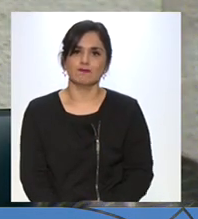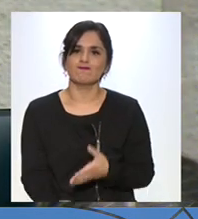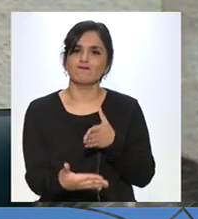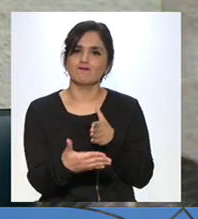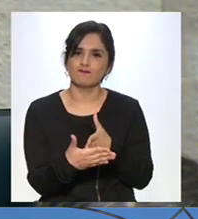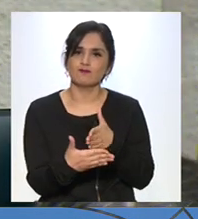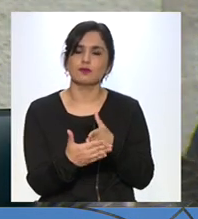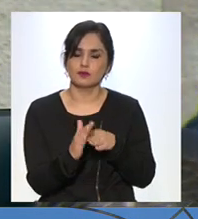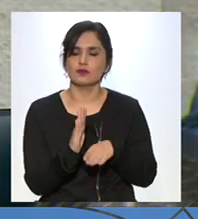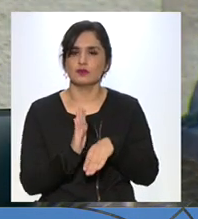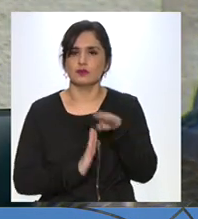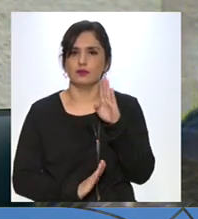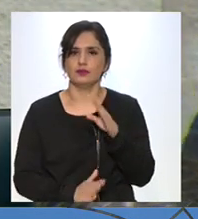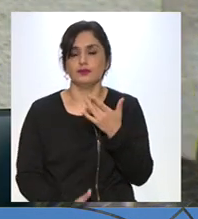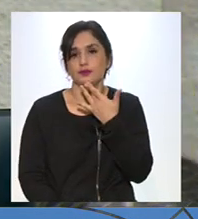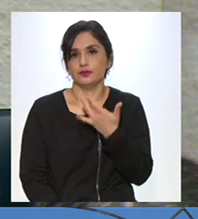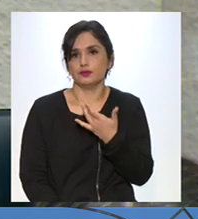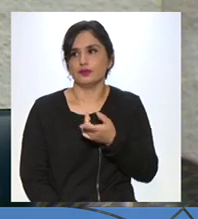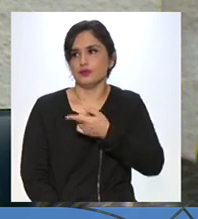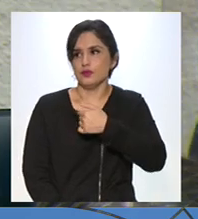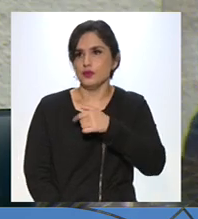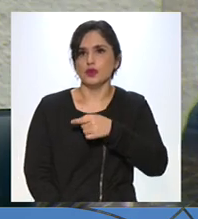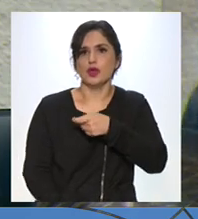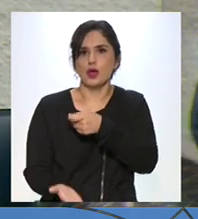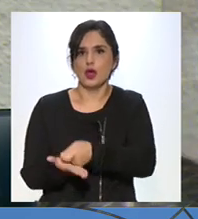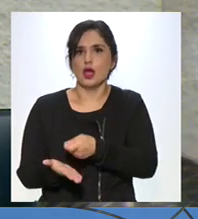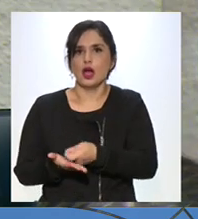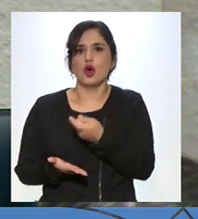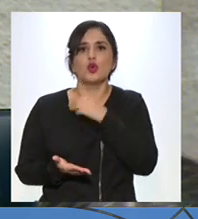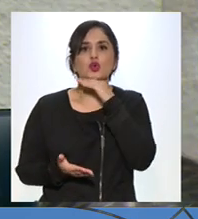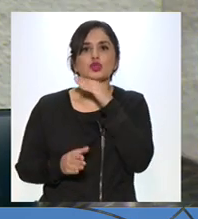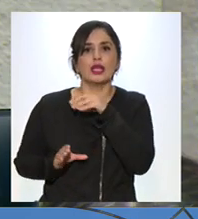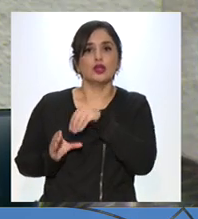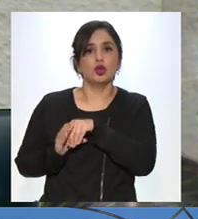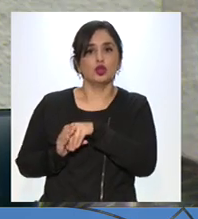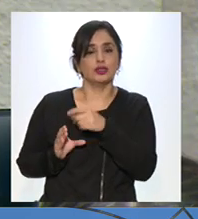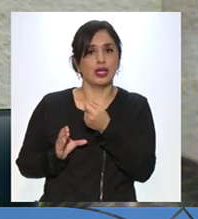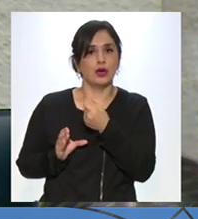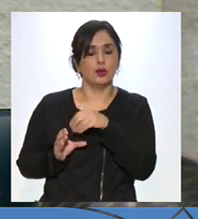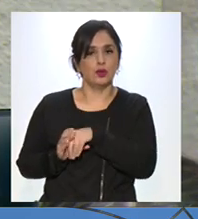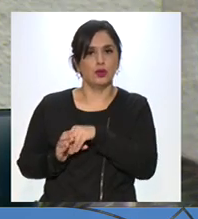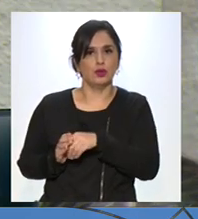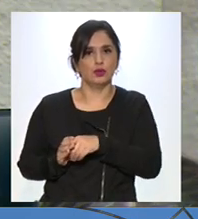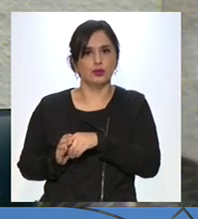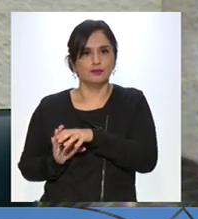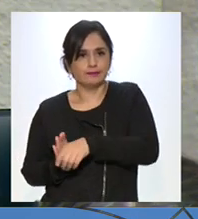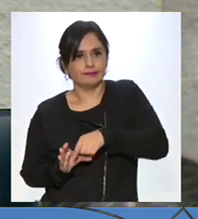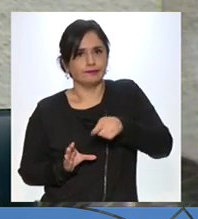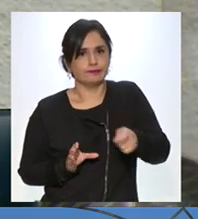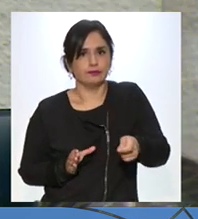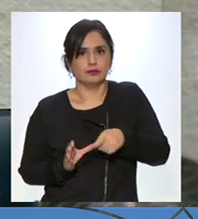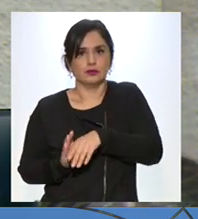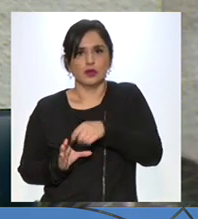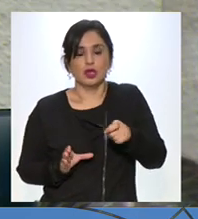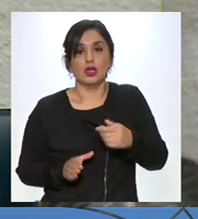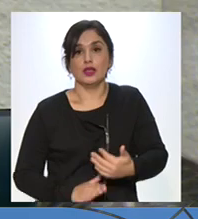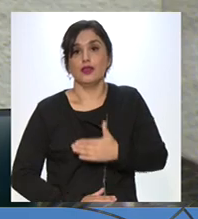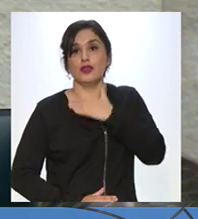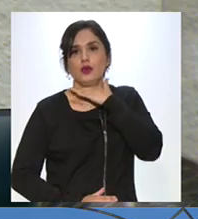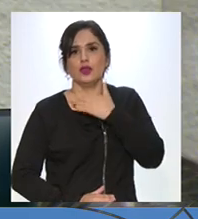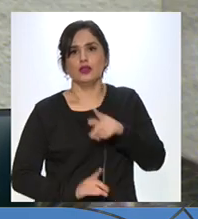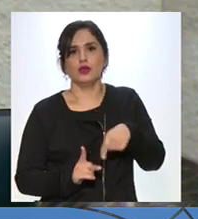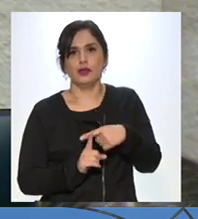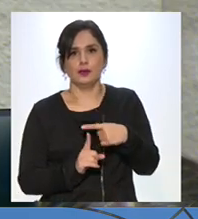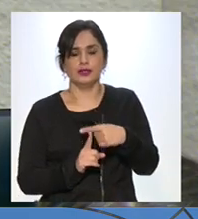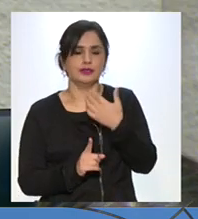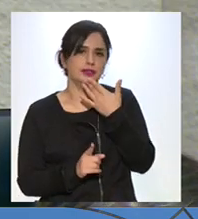restrictiva, porque hemos ido consumiendo los ahorros y nos hemos ido endeudando fuertemente. Y